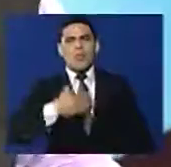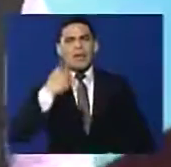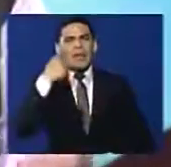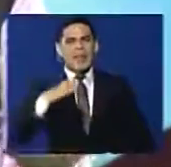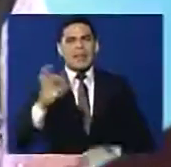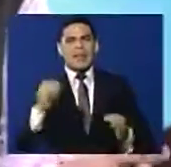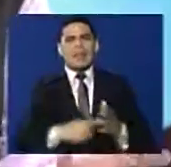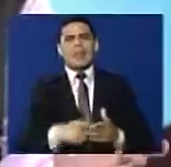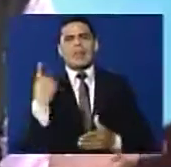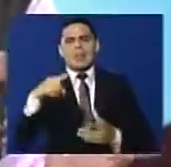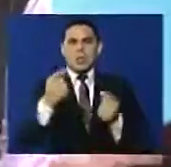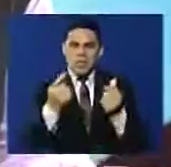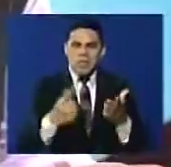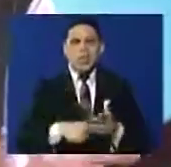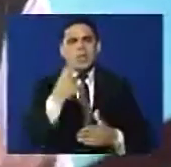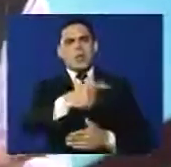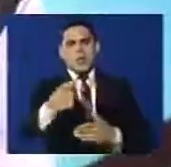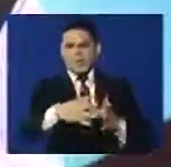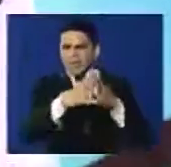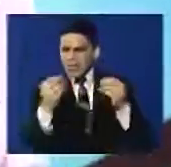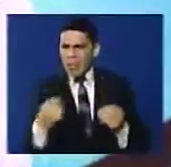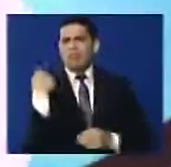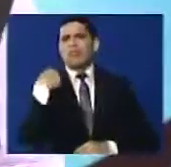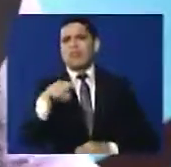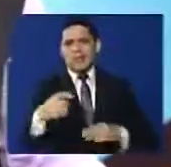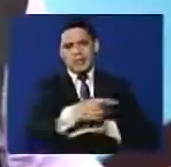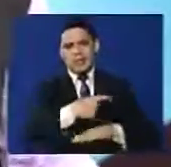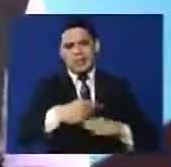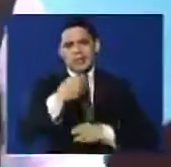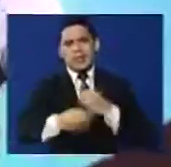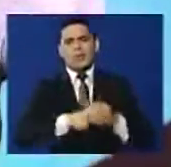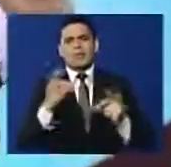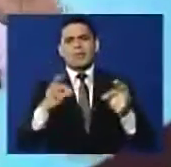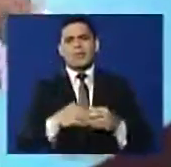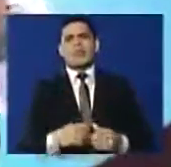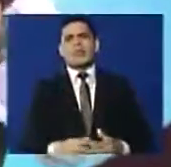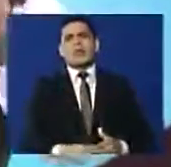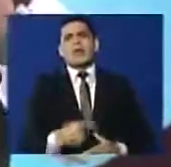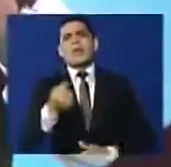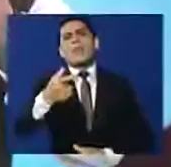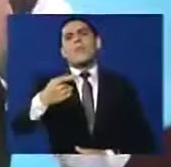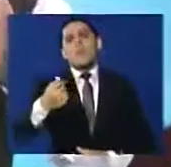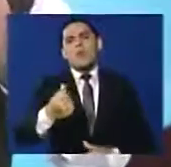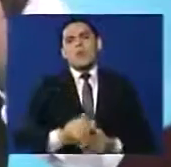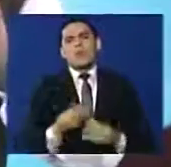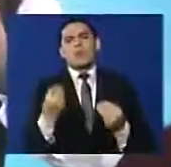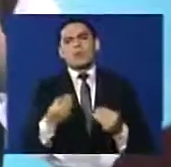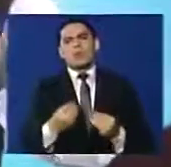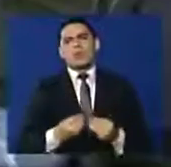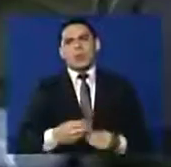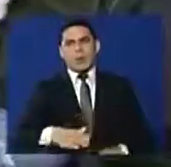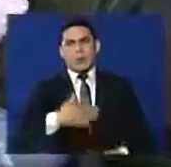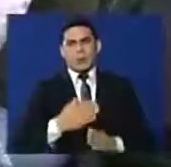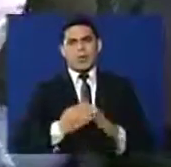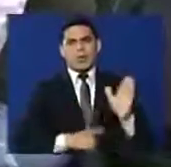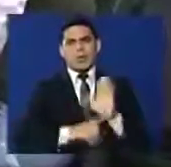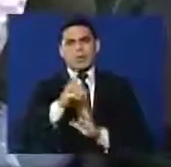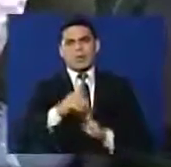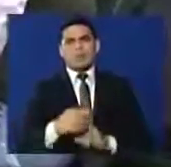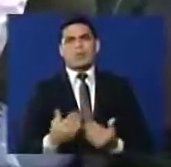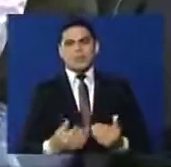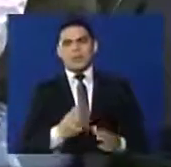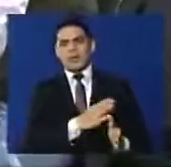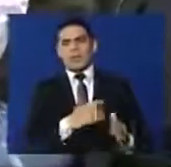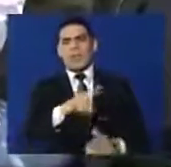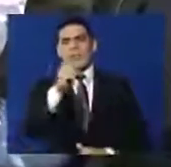ya va, han tenido los recursos, han tenido a la gente, han tenido todo y no lo han hecho bien. Han hecho poco para lo que han podido hacer. Ajá, pero ¿por qué la gente lo sigue